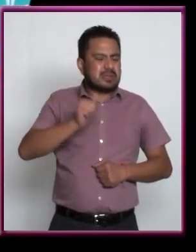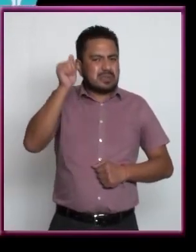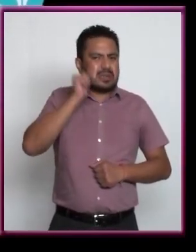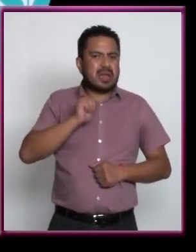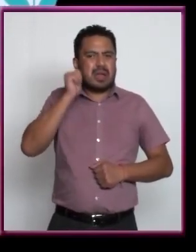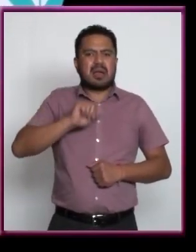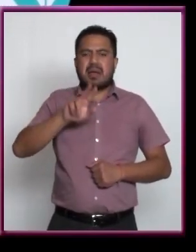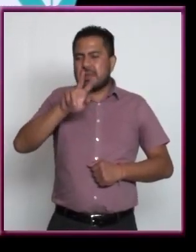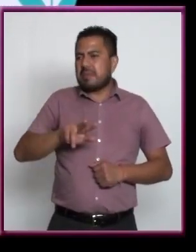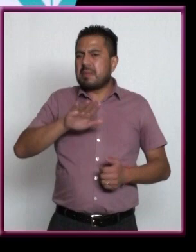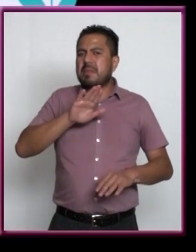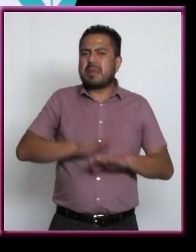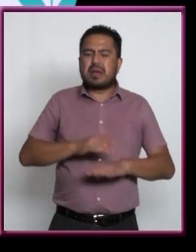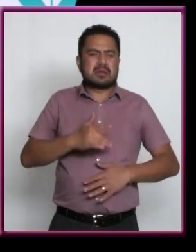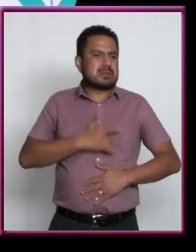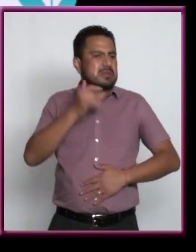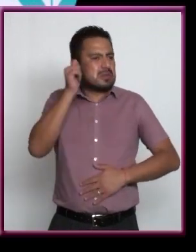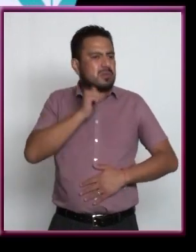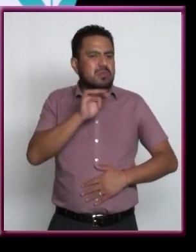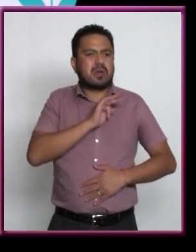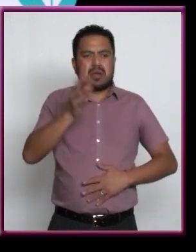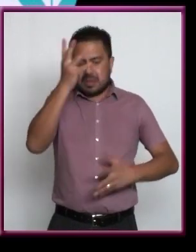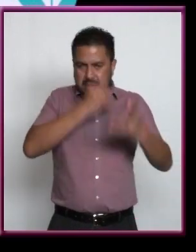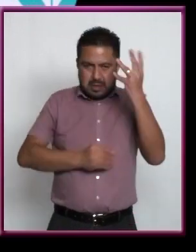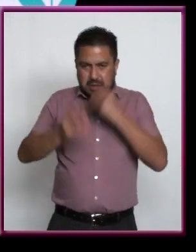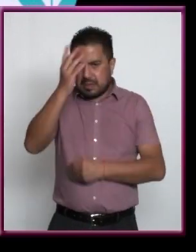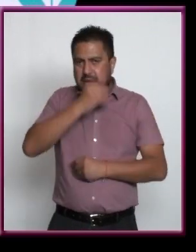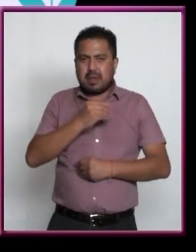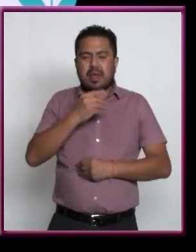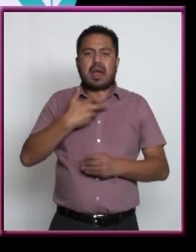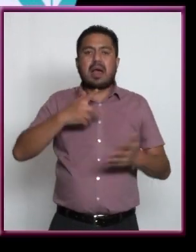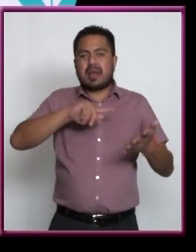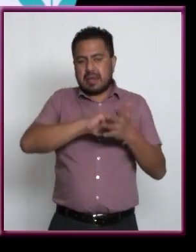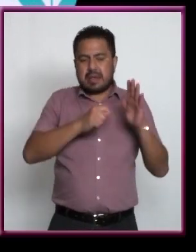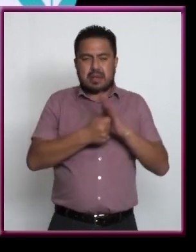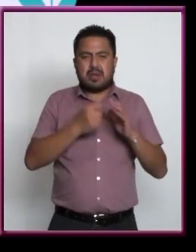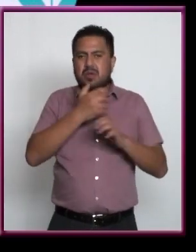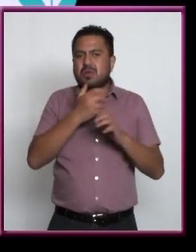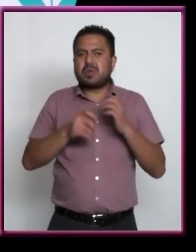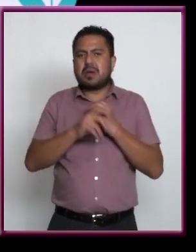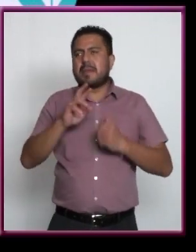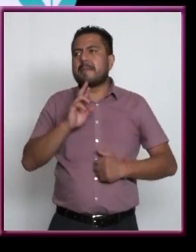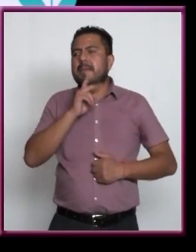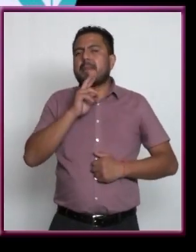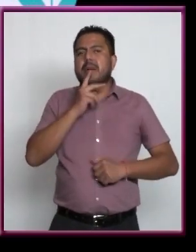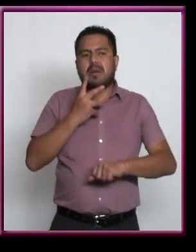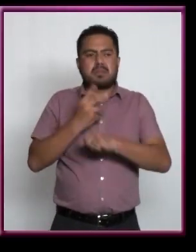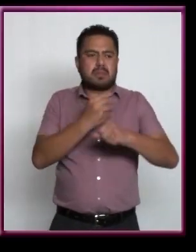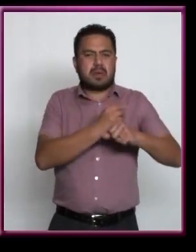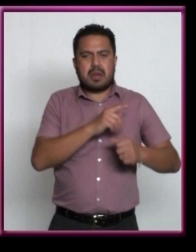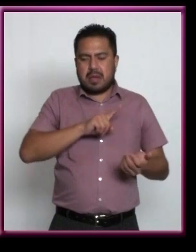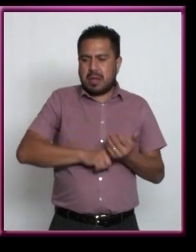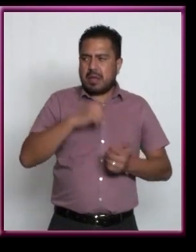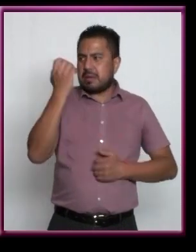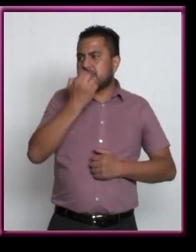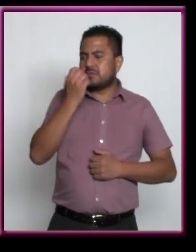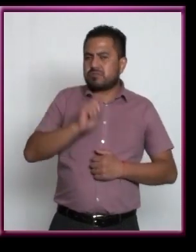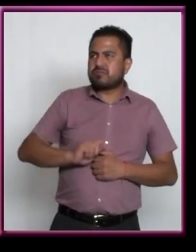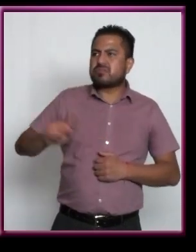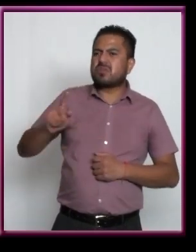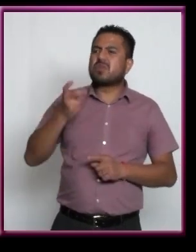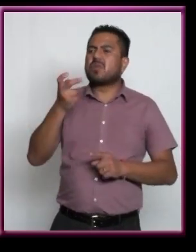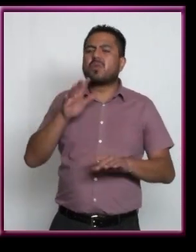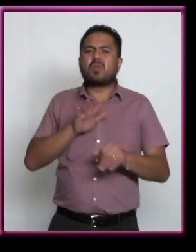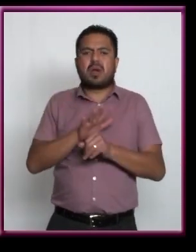verdad. Más bien, siempre se puede aprender. Hay técnicas y herramientas para mejorar nuestro rendimiento académico. Una